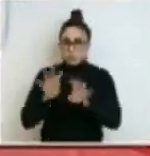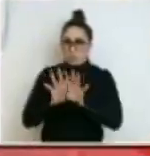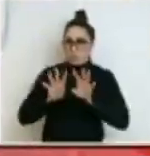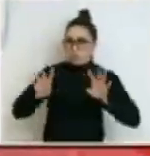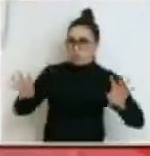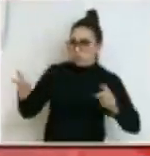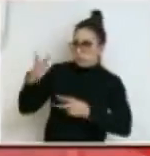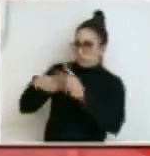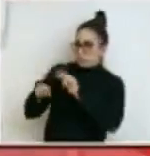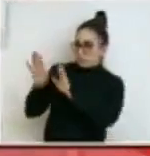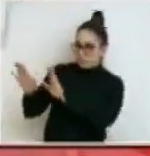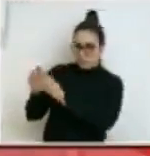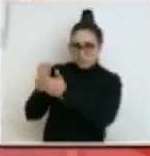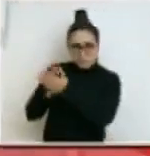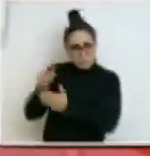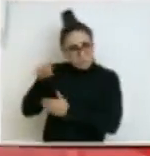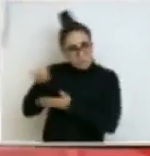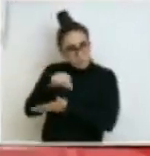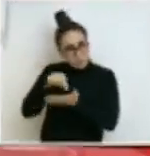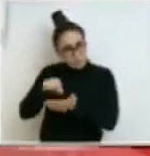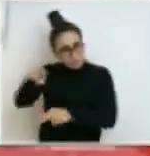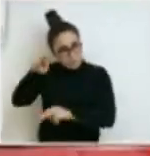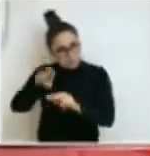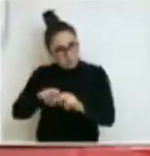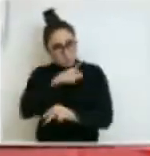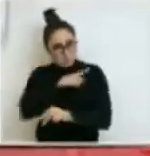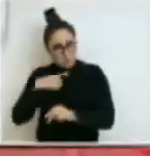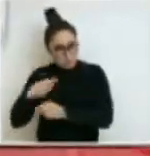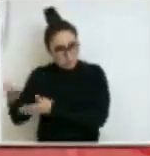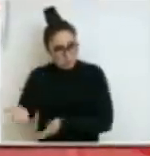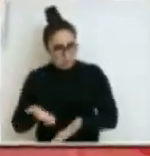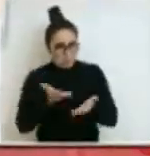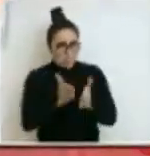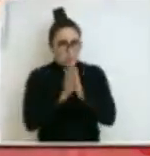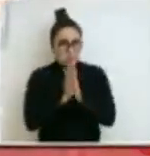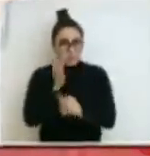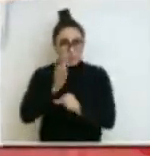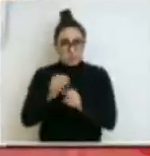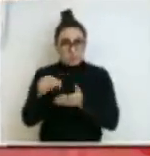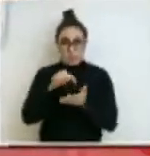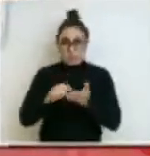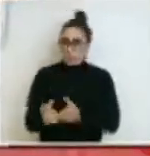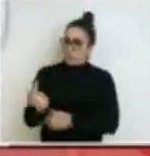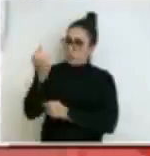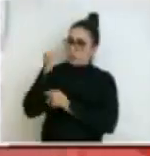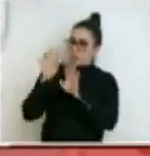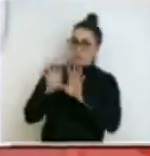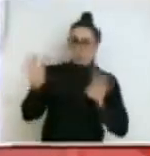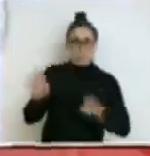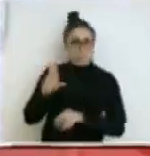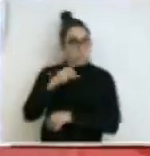Primero ustedes deberían estar en sus escaños y no en este lugar.